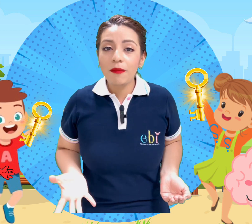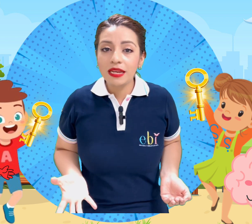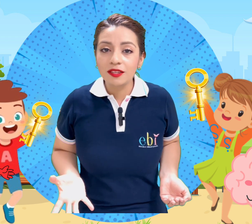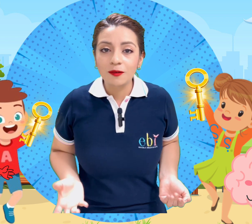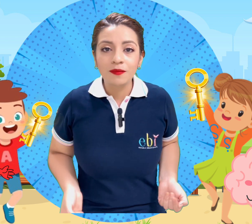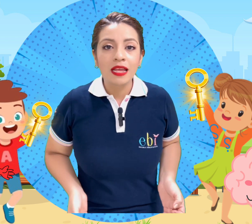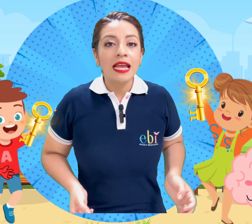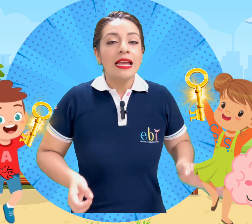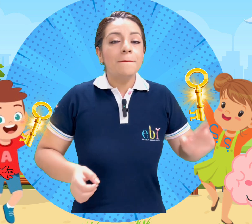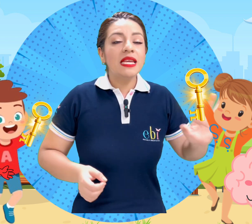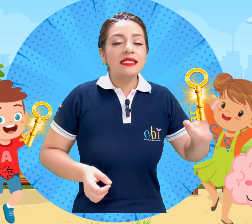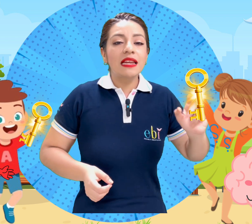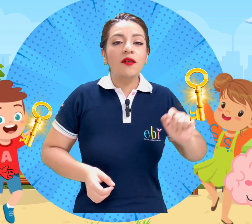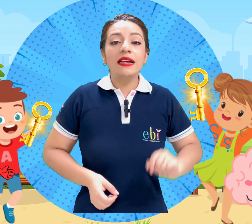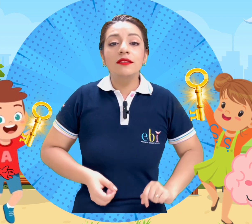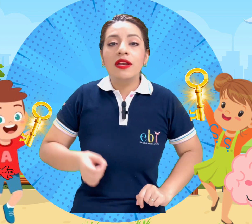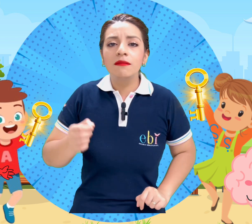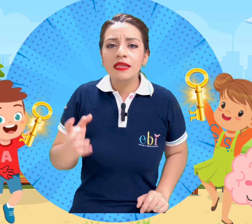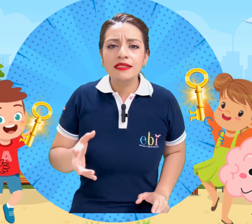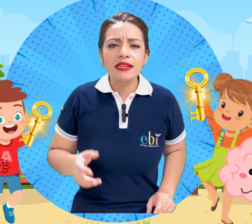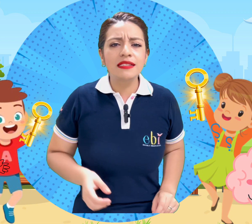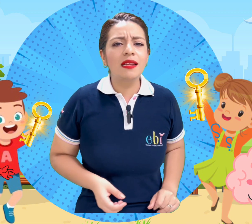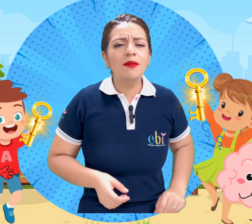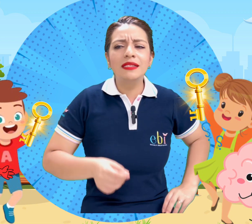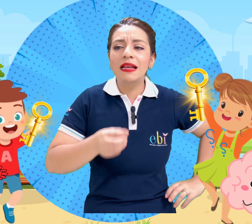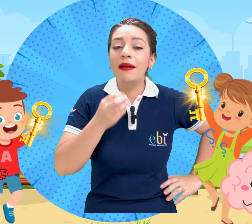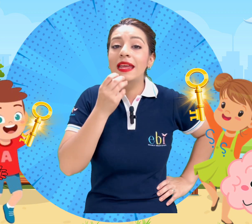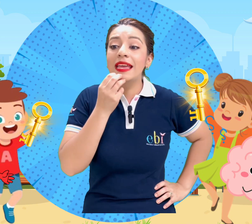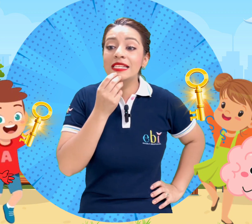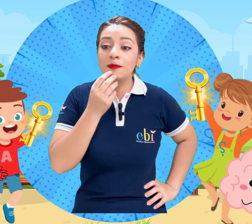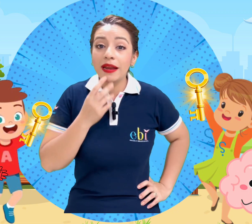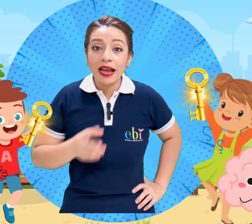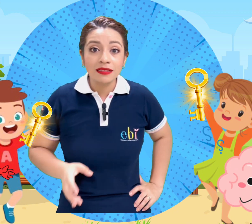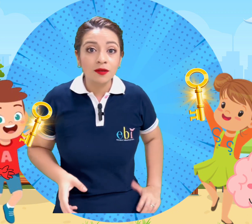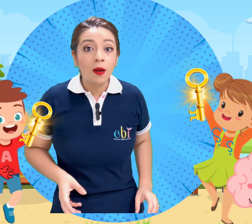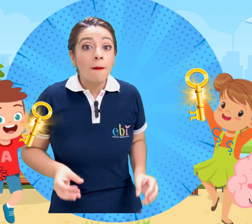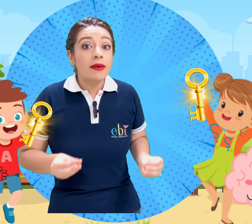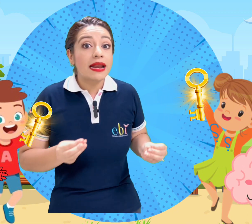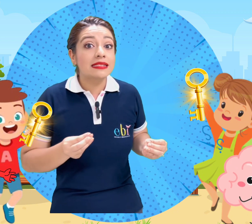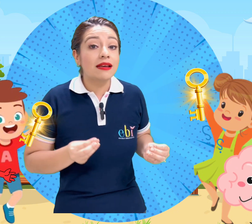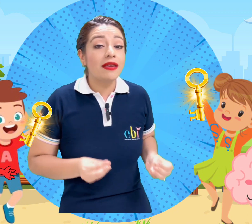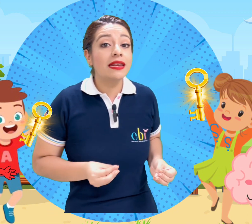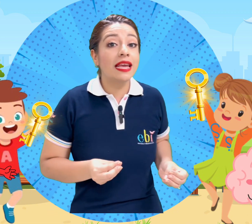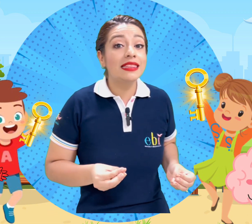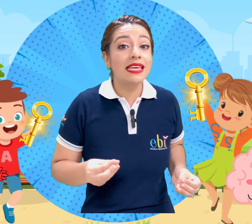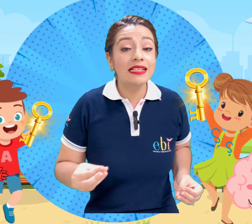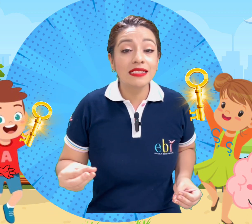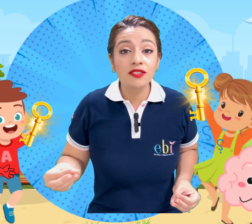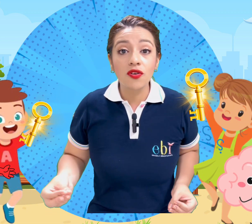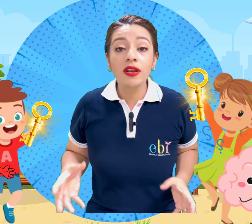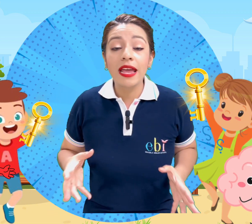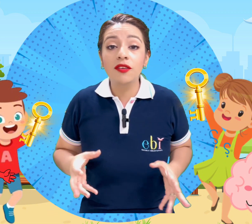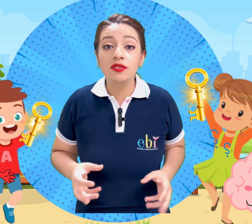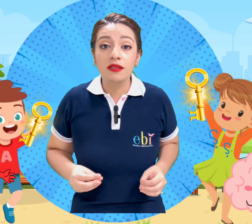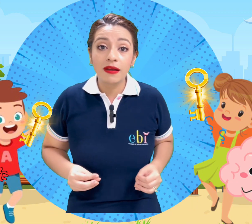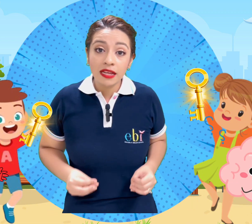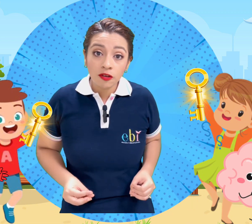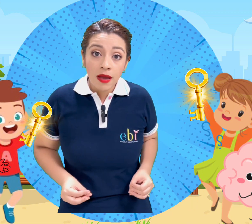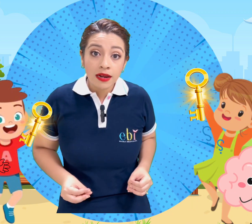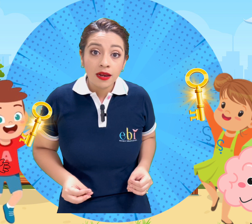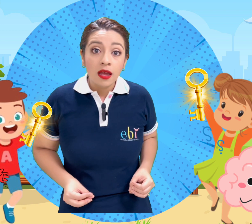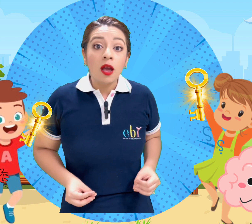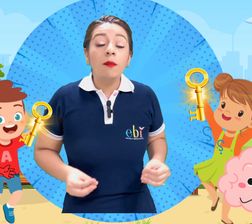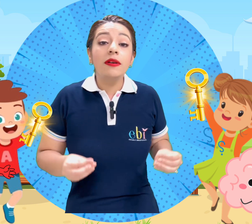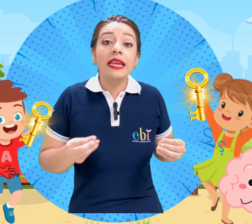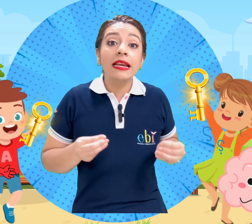de Pablito. Mr. Corazón y Mr. Cerebro estaban esperando para saber qué decisión ellos iban a